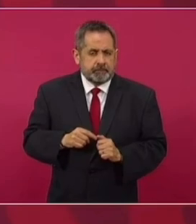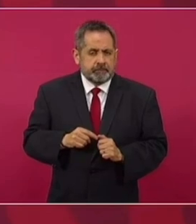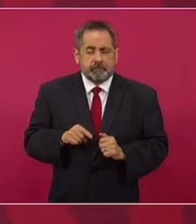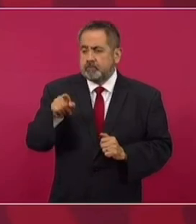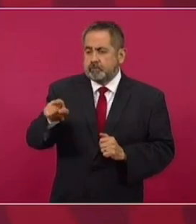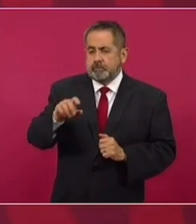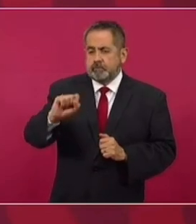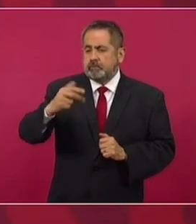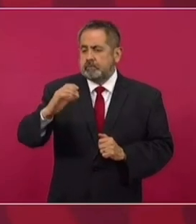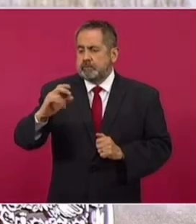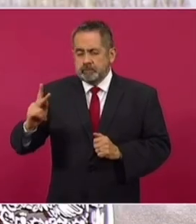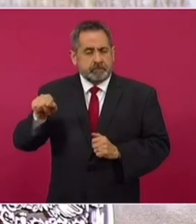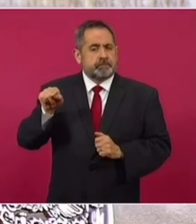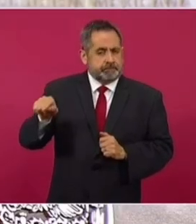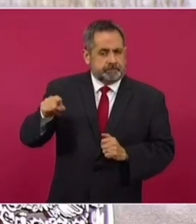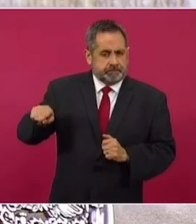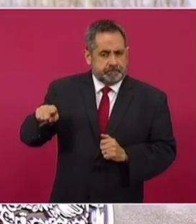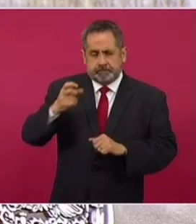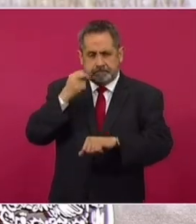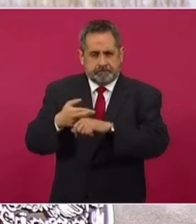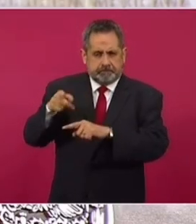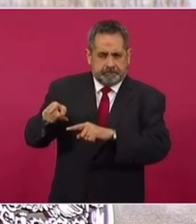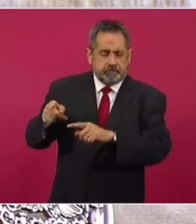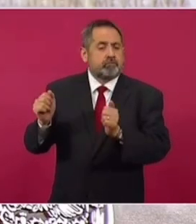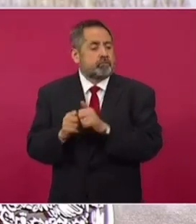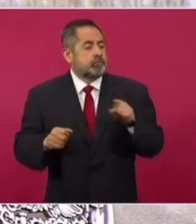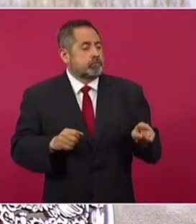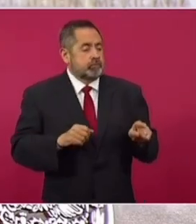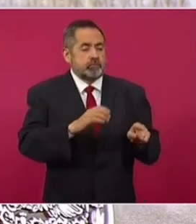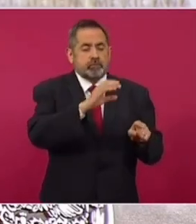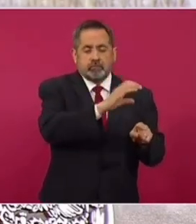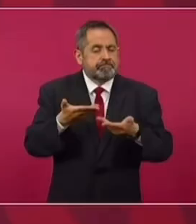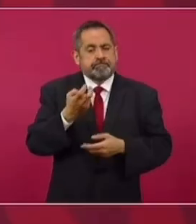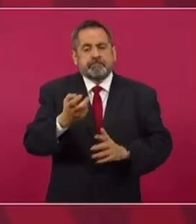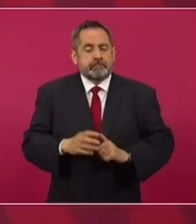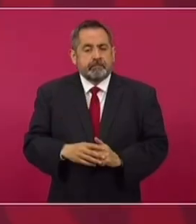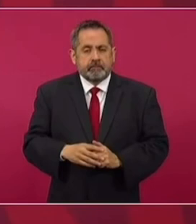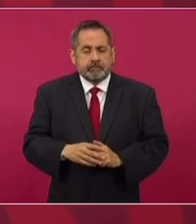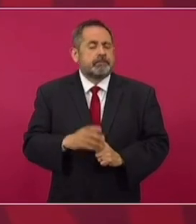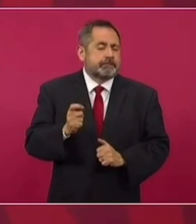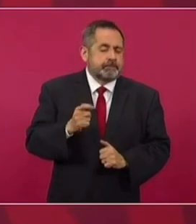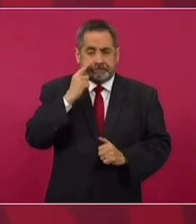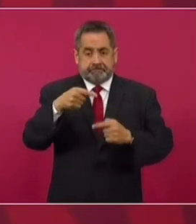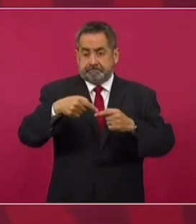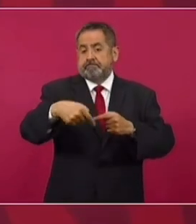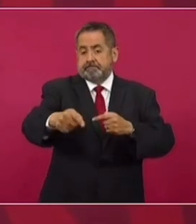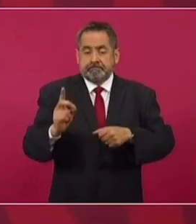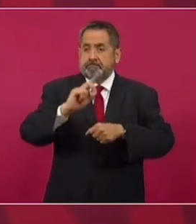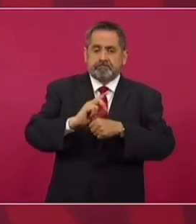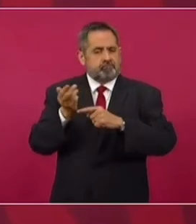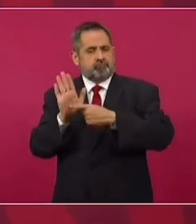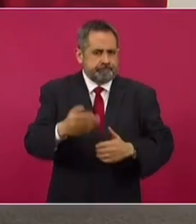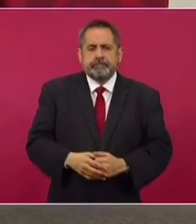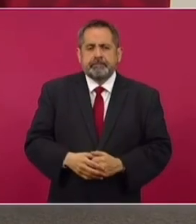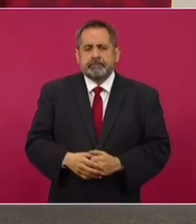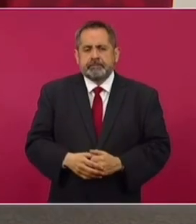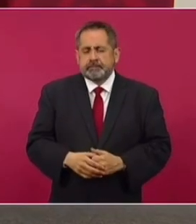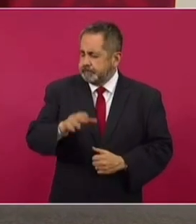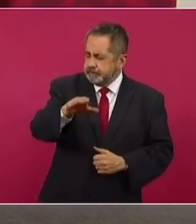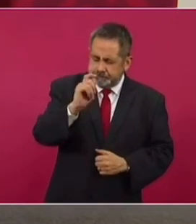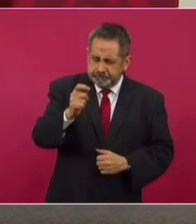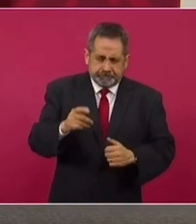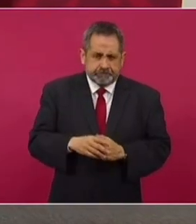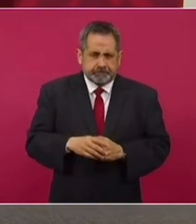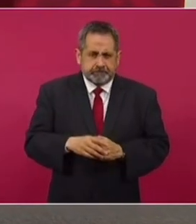la Secretaría de Hacienda con el Consejo Coordinador Empresarial. En unos días más se va a hacer la presentación. Va a ser antes